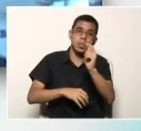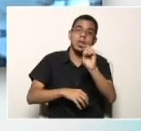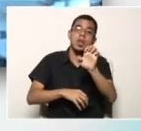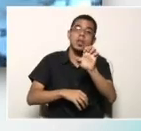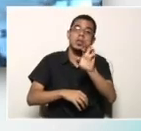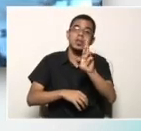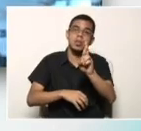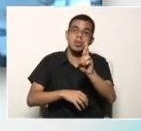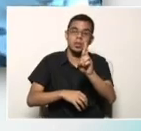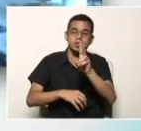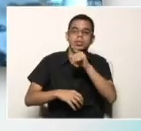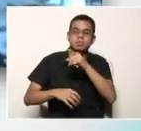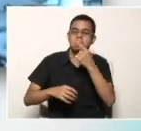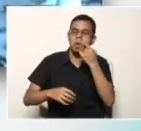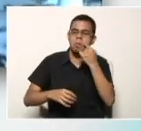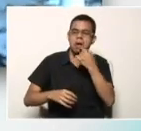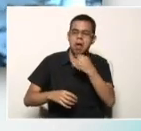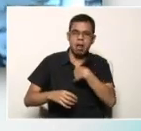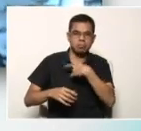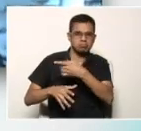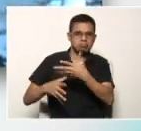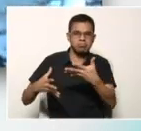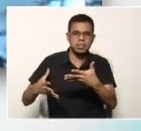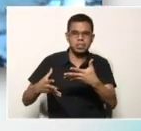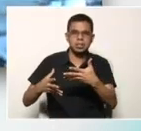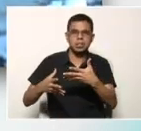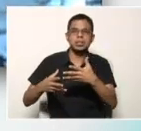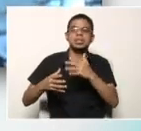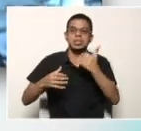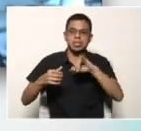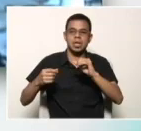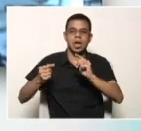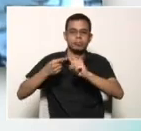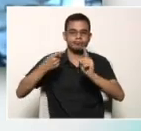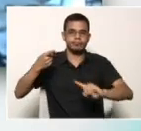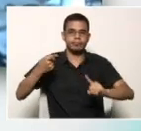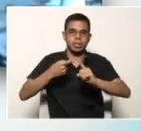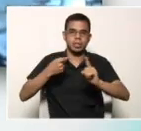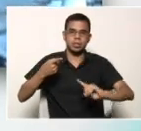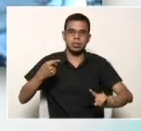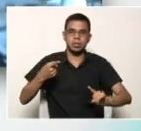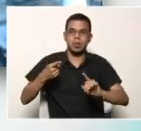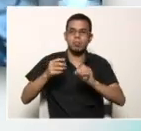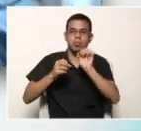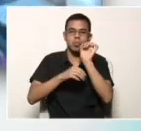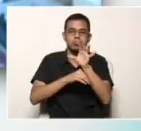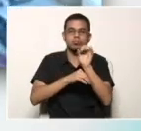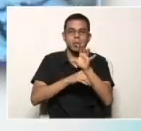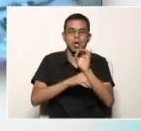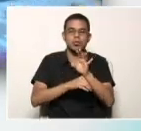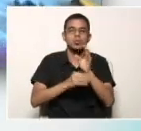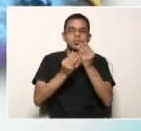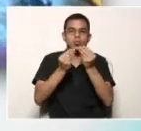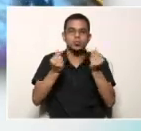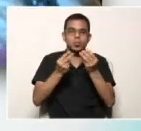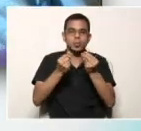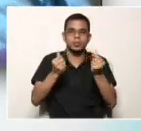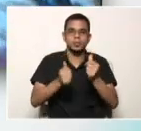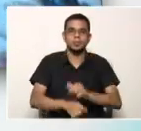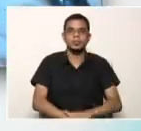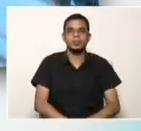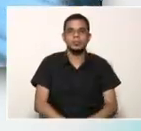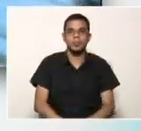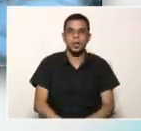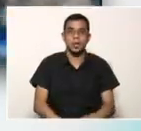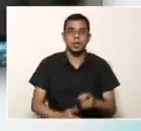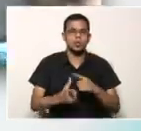la tarjeta sea la que presente alguna falla, nosotros vamos a hacer una inspección visual. Vamos a ver los distintos componentes que tenga la